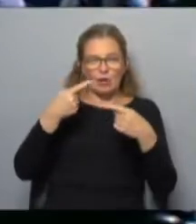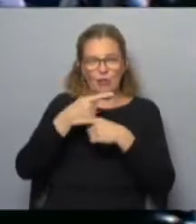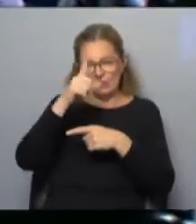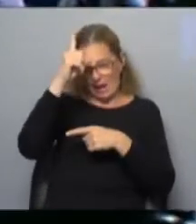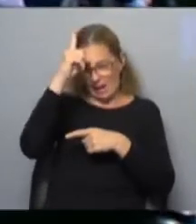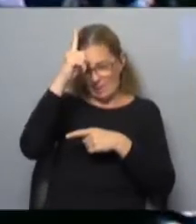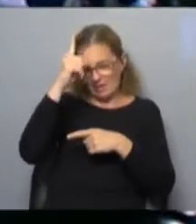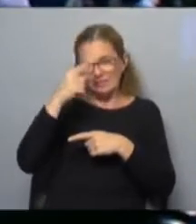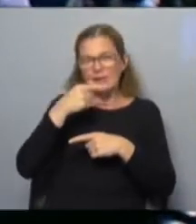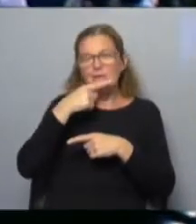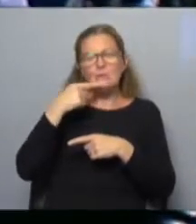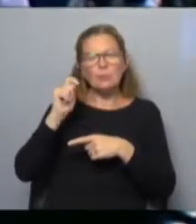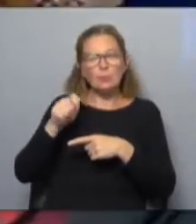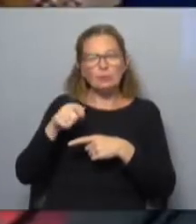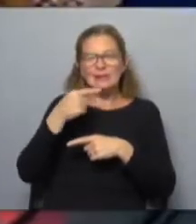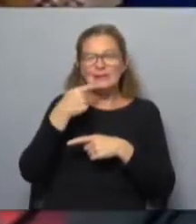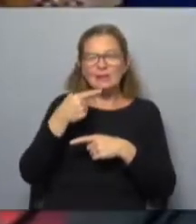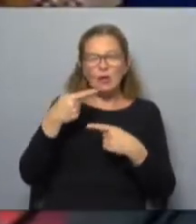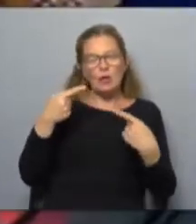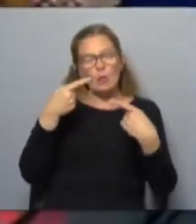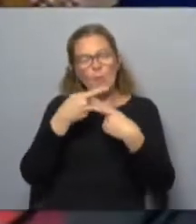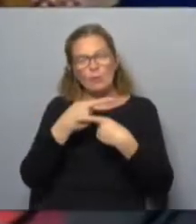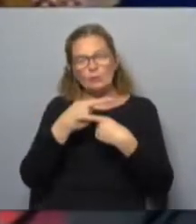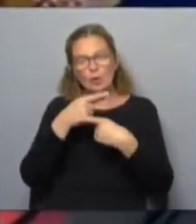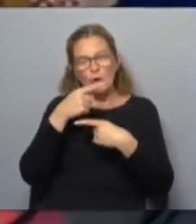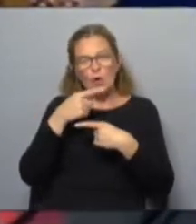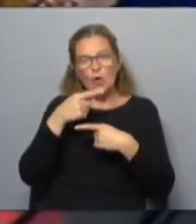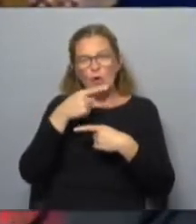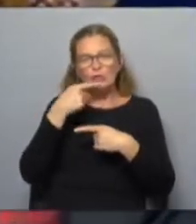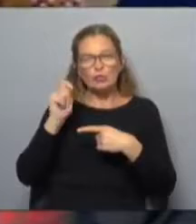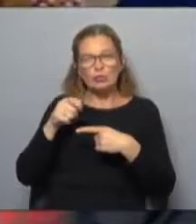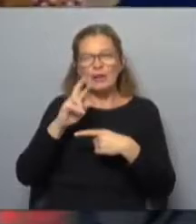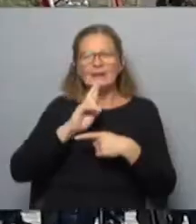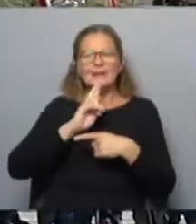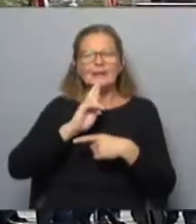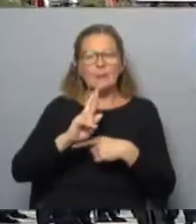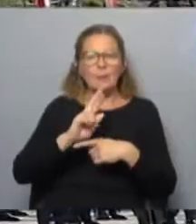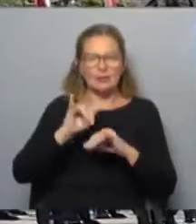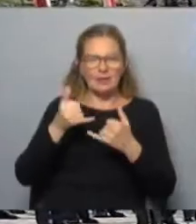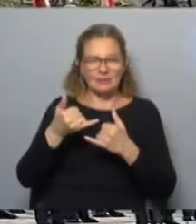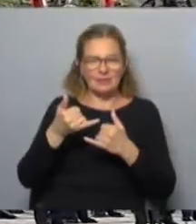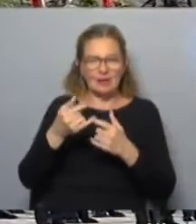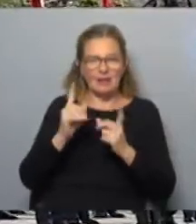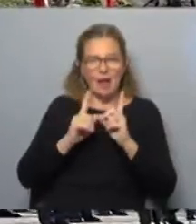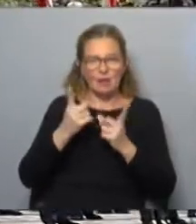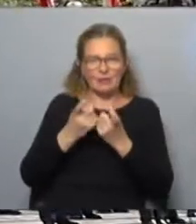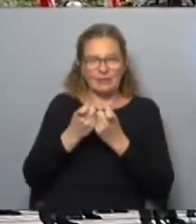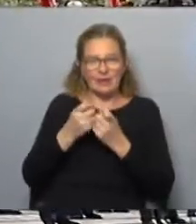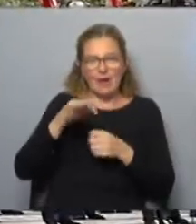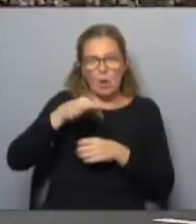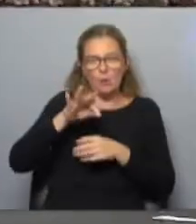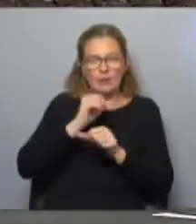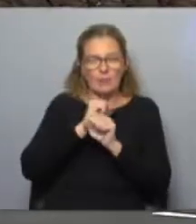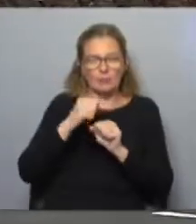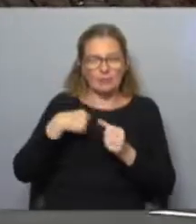Putin sostuvo que ante las amenazas de Occidente Rusia realizó una respuesta preventiva y una medida necesaria la única posible